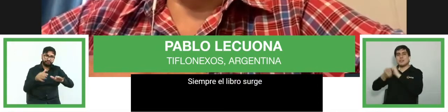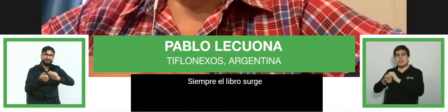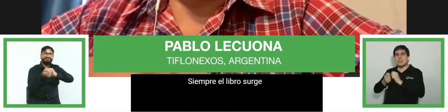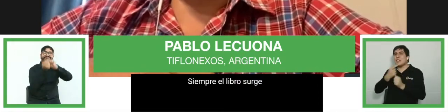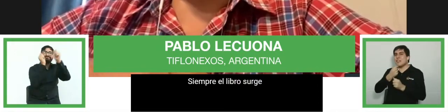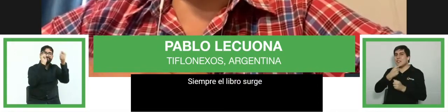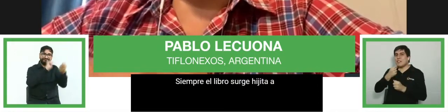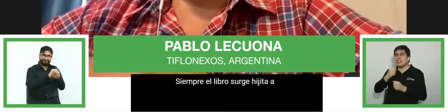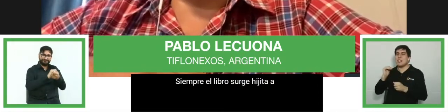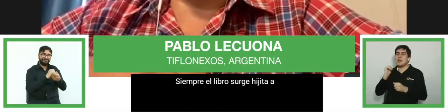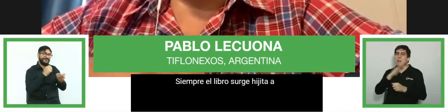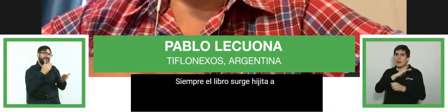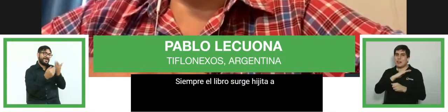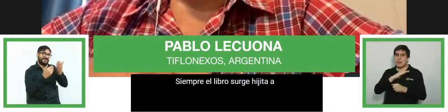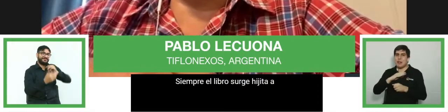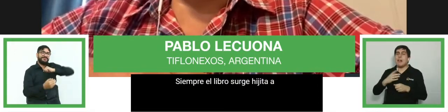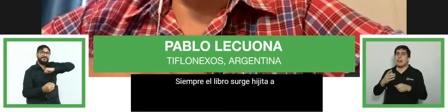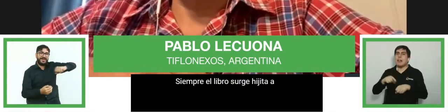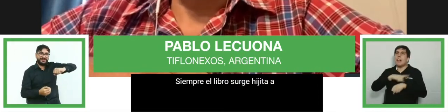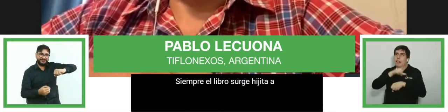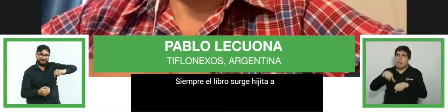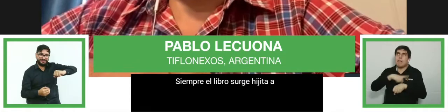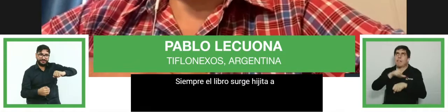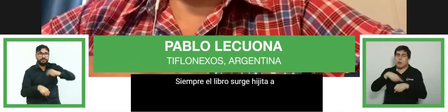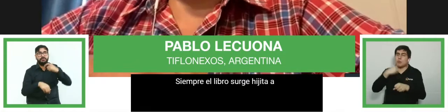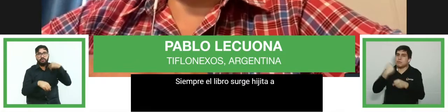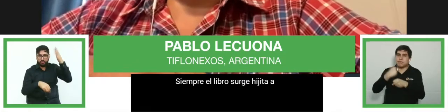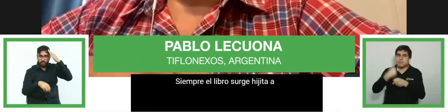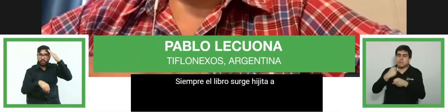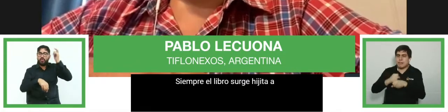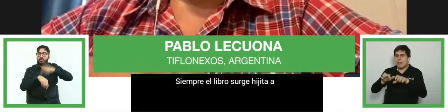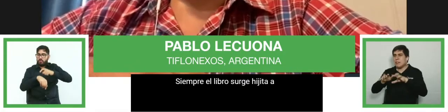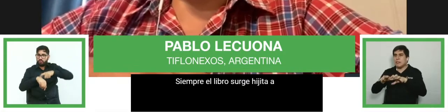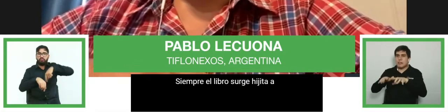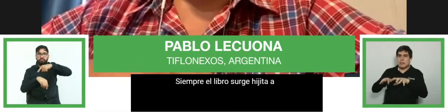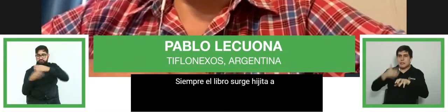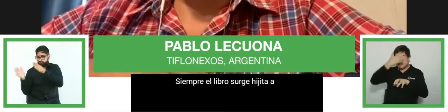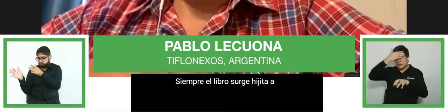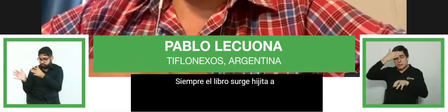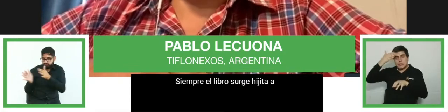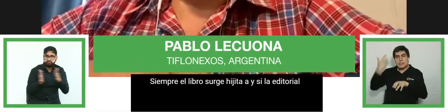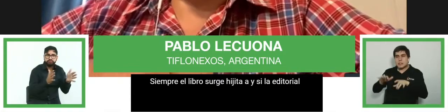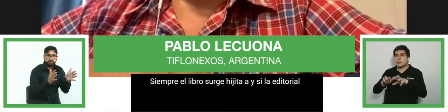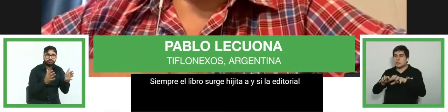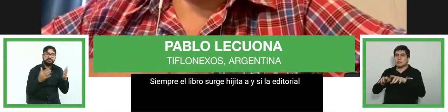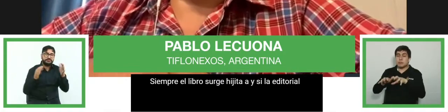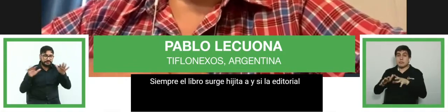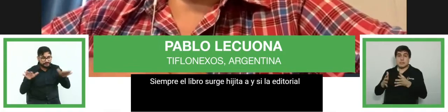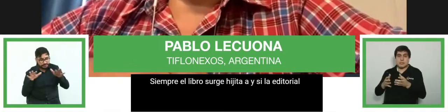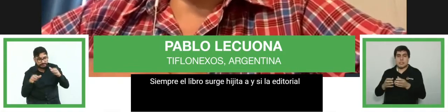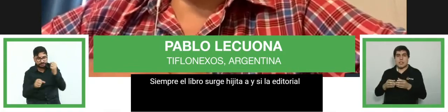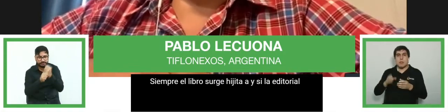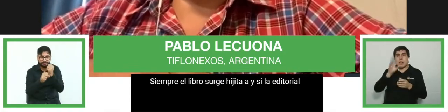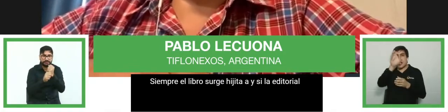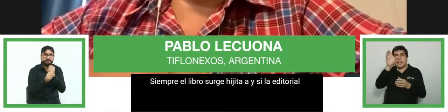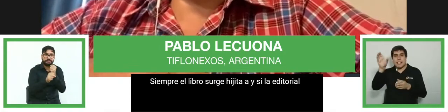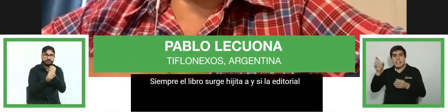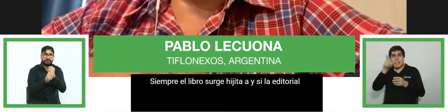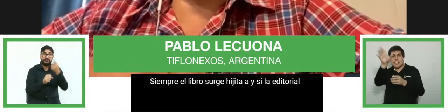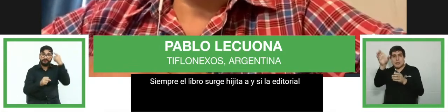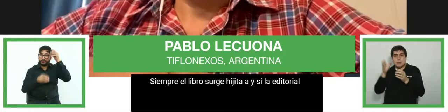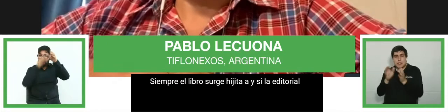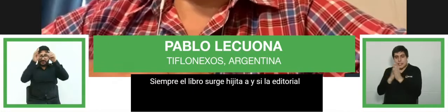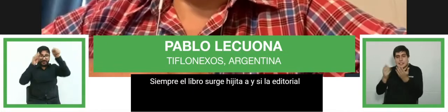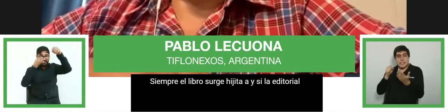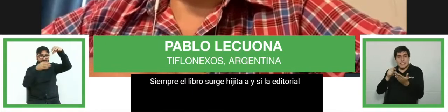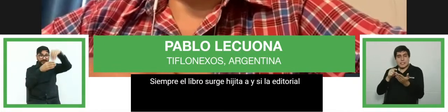requiere horas de gente sentada en la computadora, porque cada vez vamos más hacia libros que, para ser atractivos para los chicos y